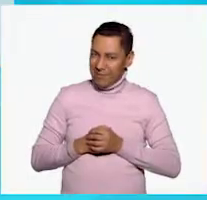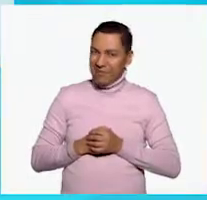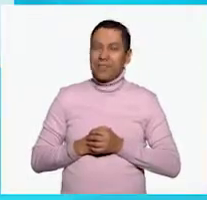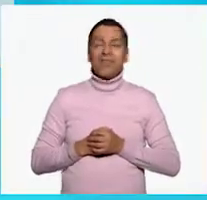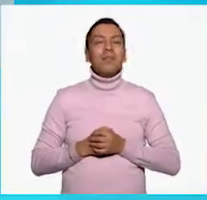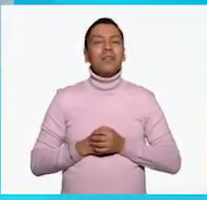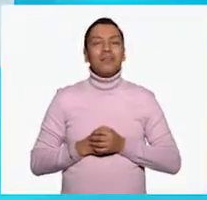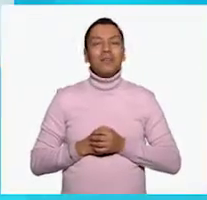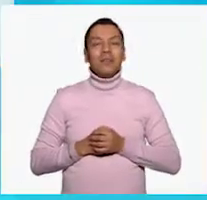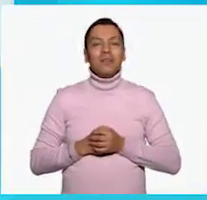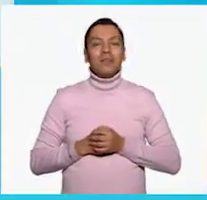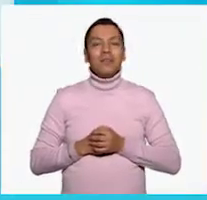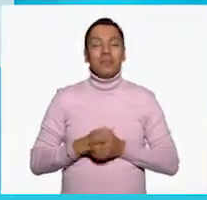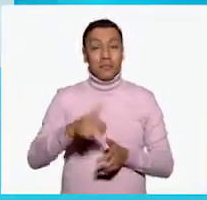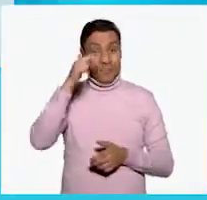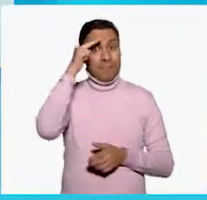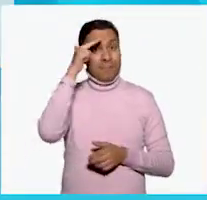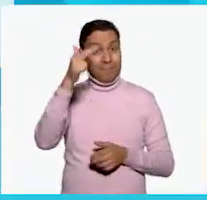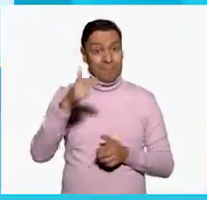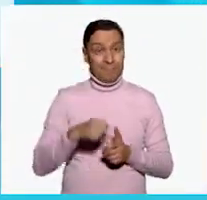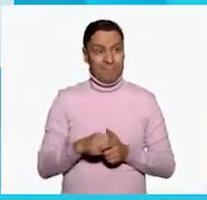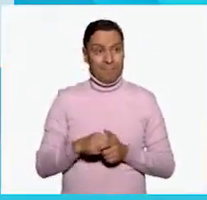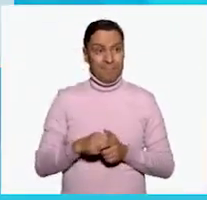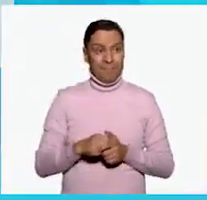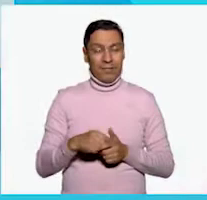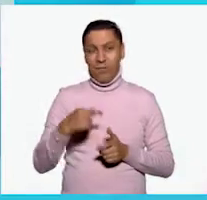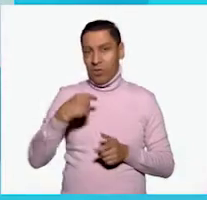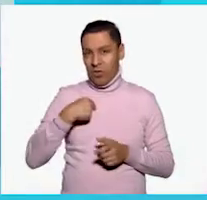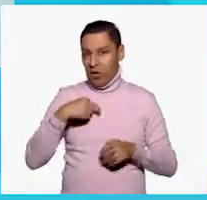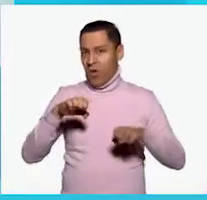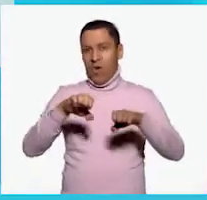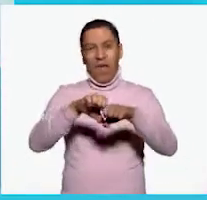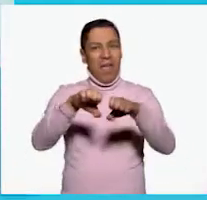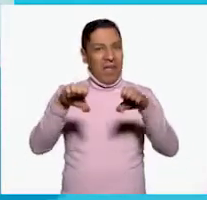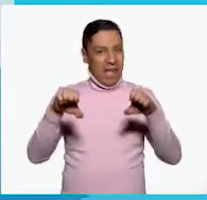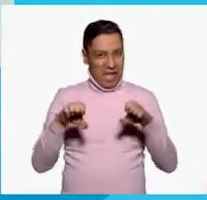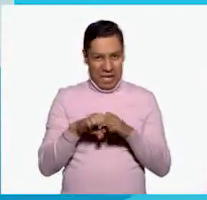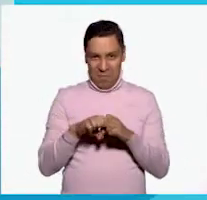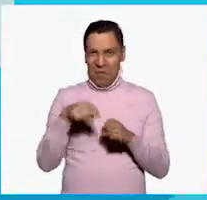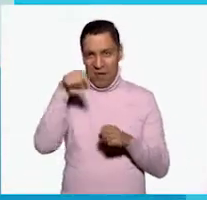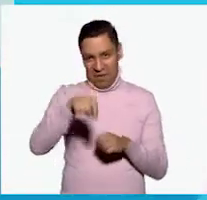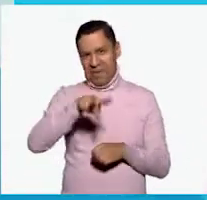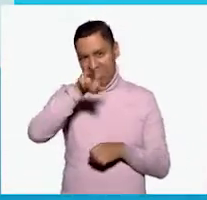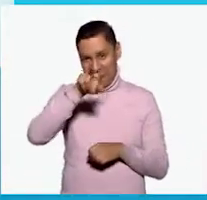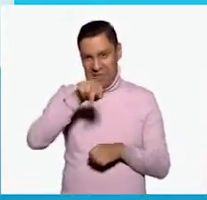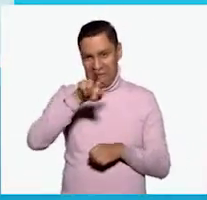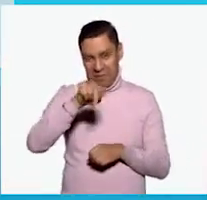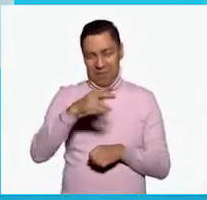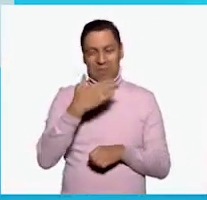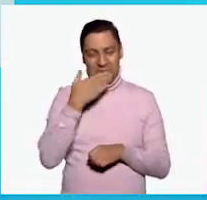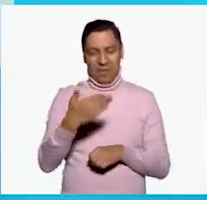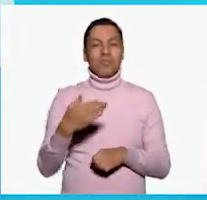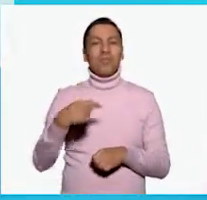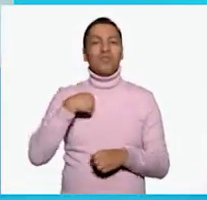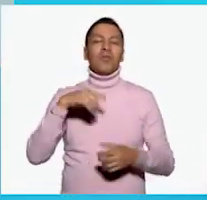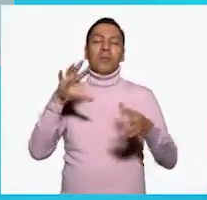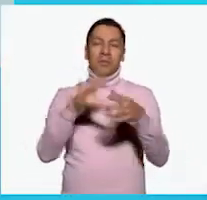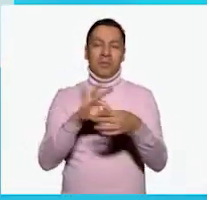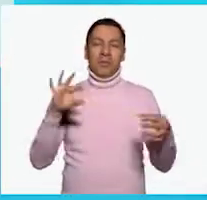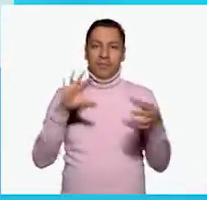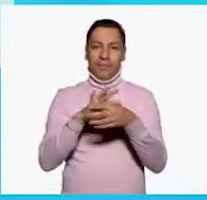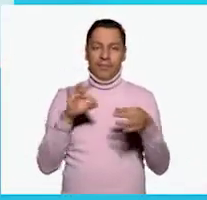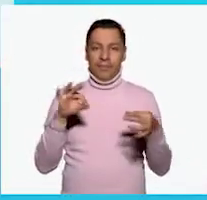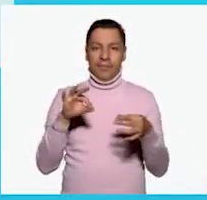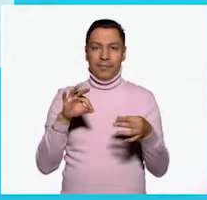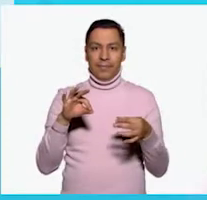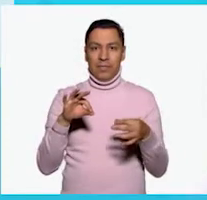Hola. Me encanta ser parte de este equipo de socioemocional. Les voy a contar, pero ahora la que